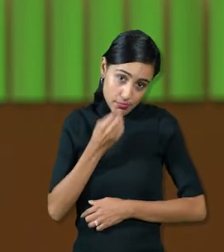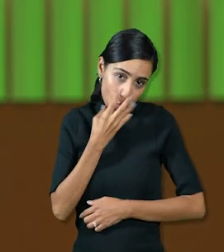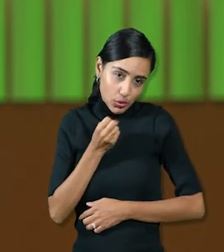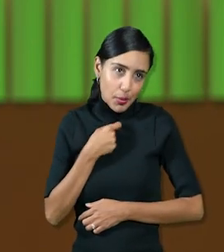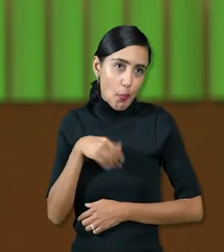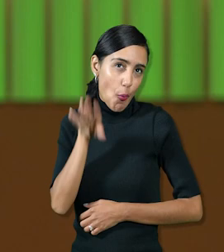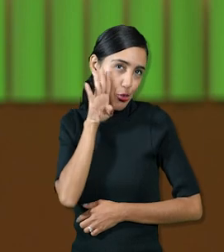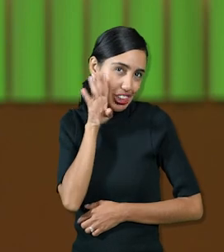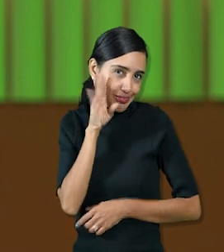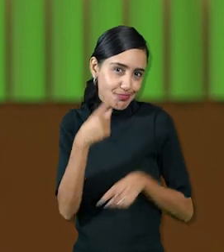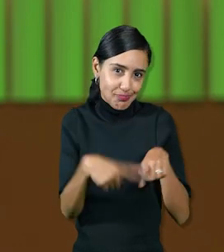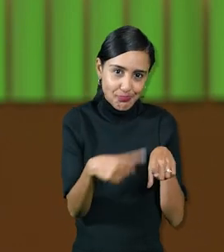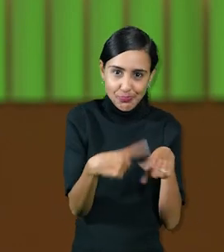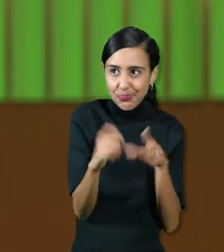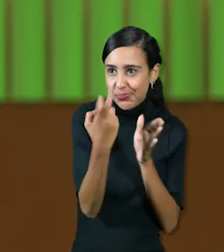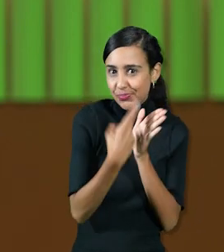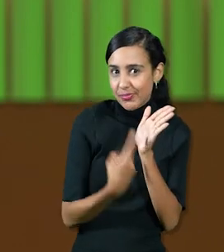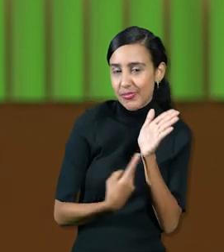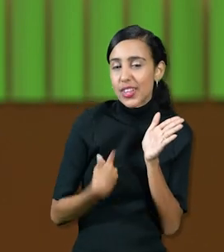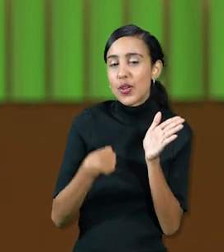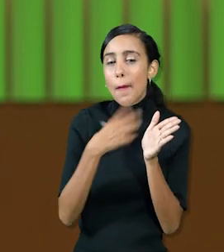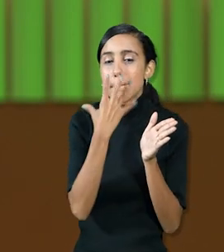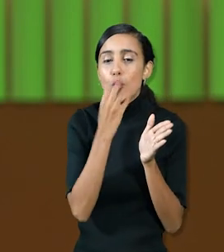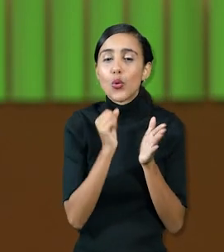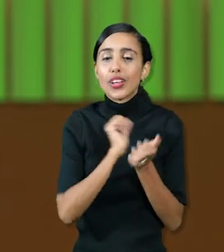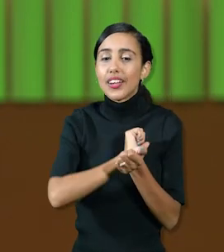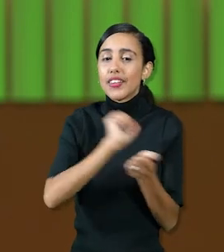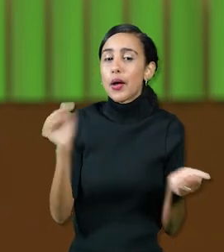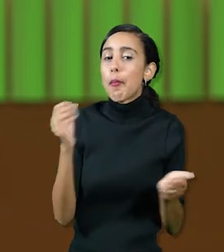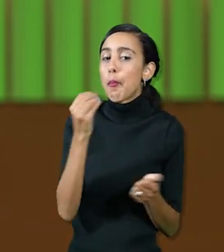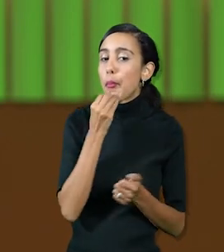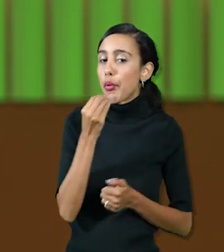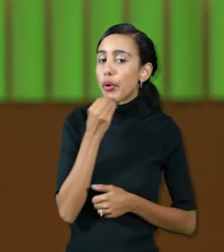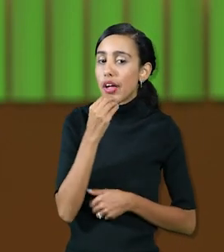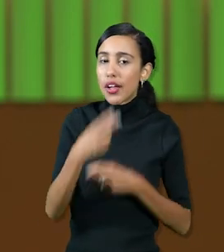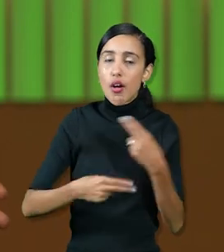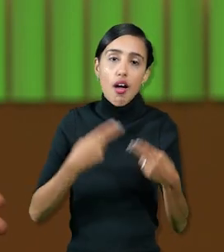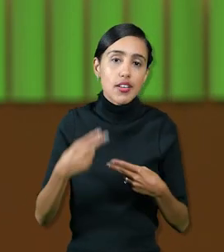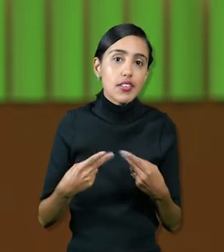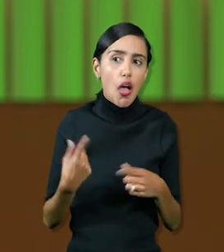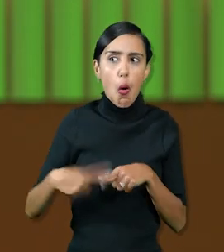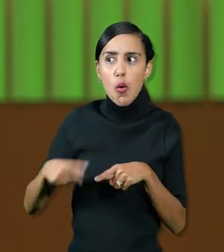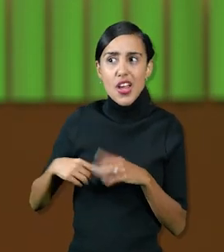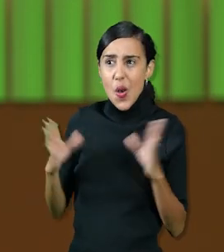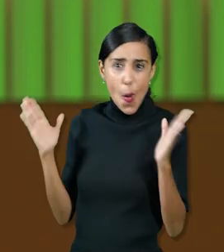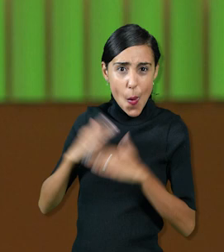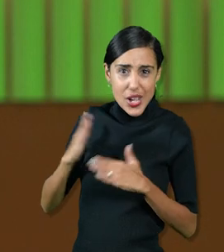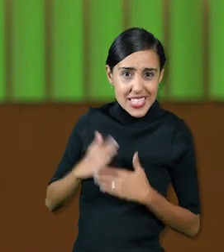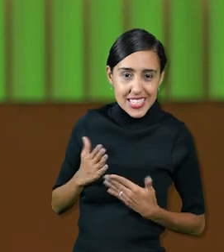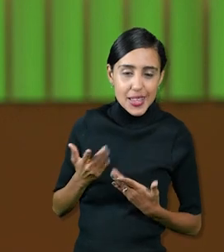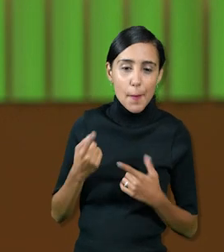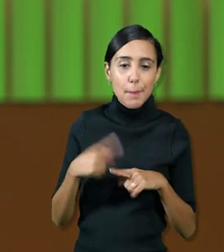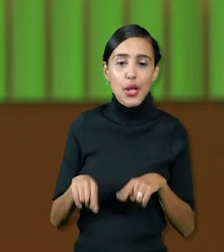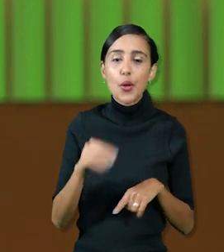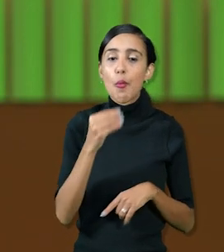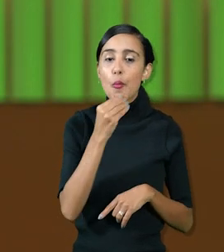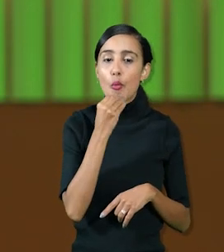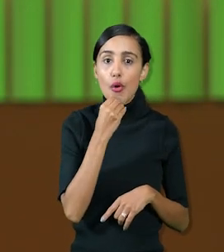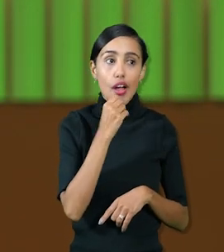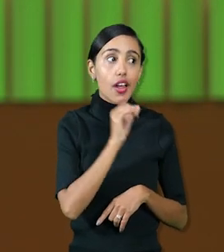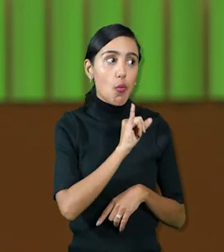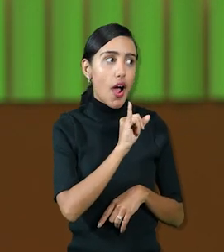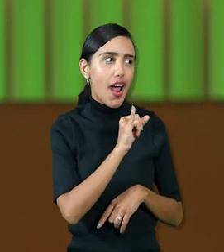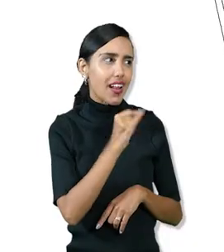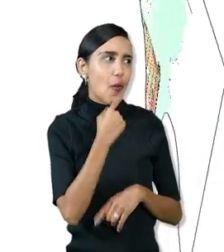sea, prefiero tener la libertad de tener, de poder jugar con personajes que no existen, aunque uno pueda haberse inspirado en